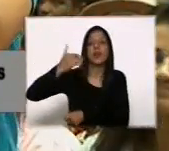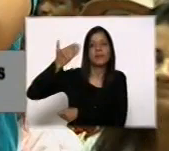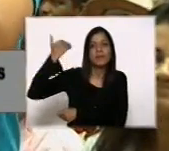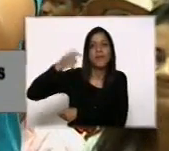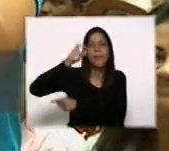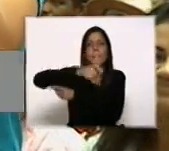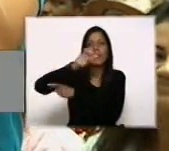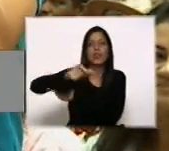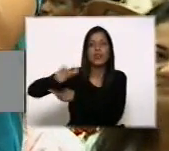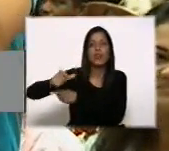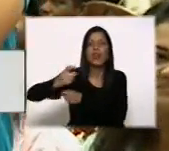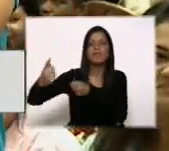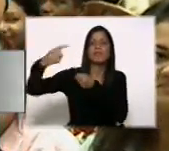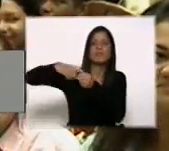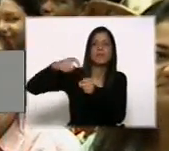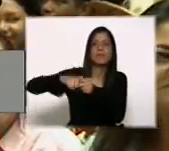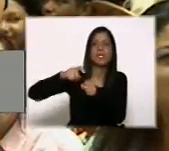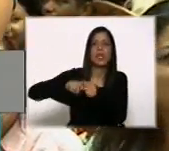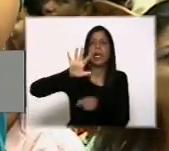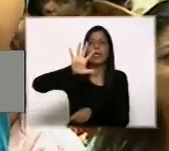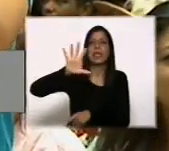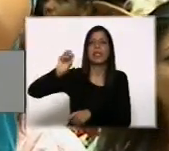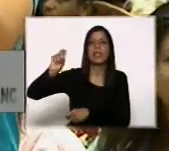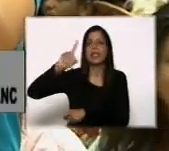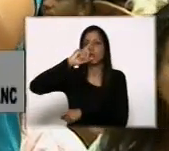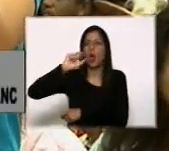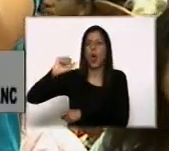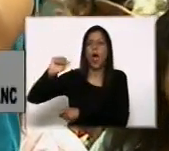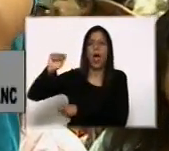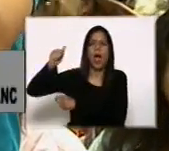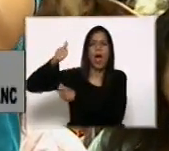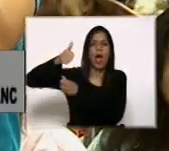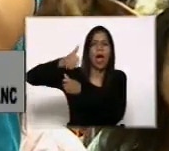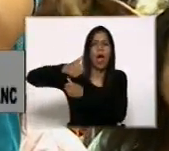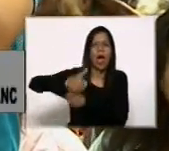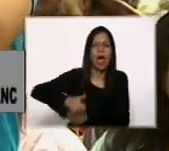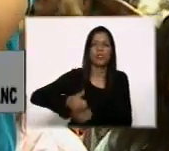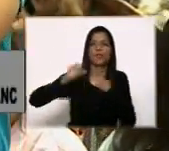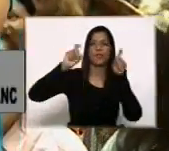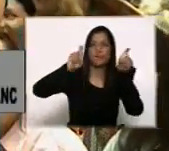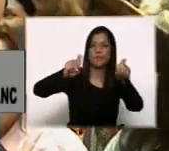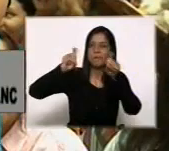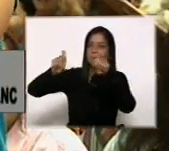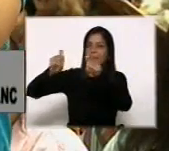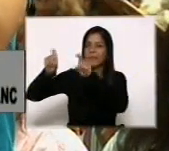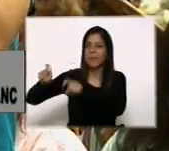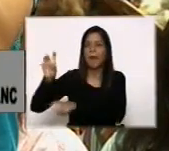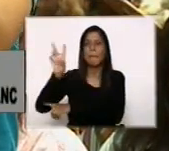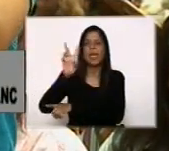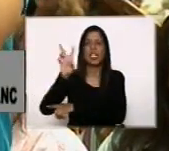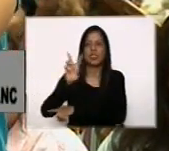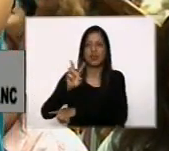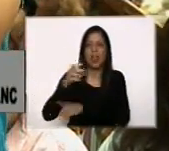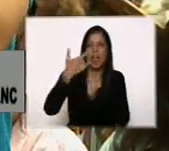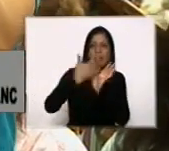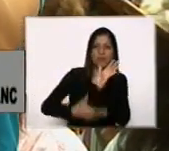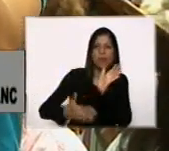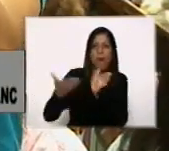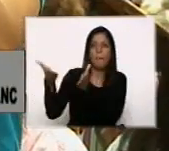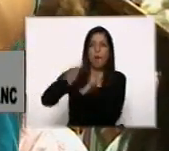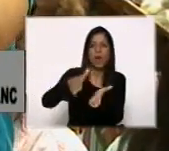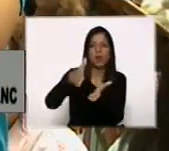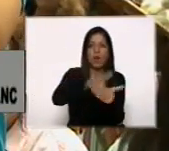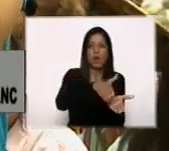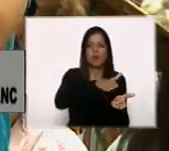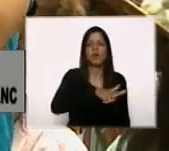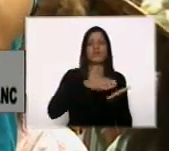y libertadores, que por 500 años regaron los campos y los suelos venezolanos para decirle